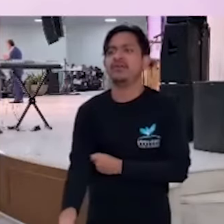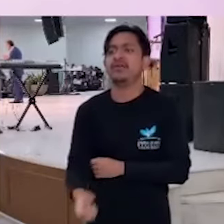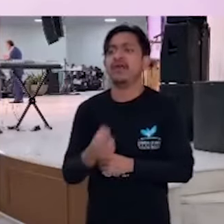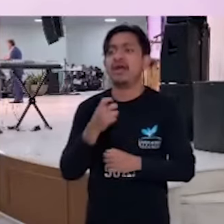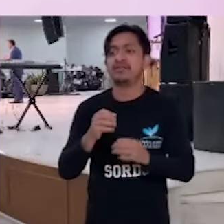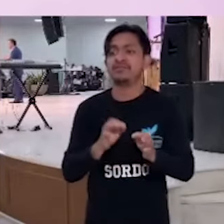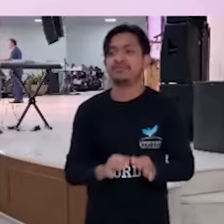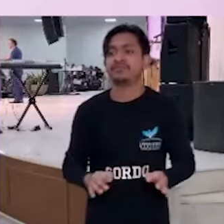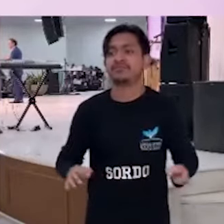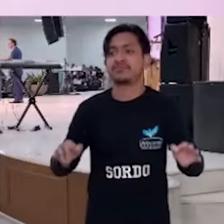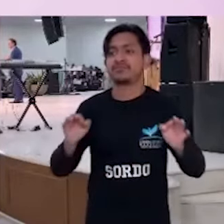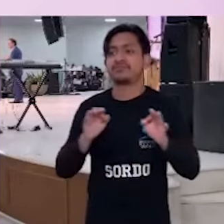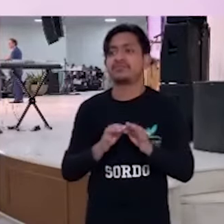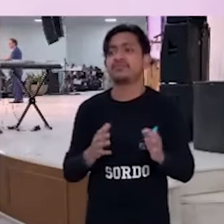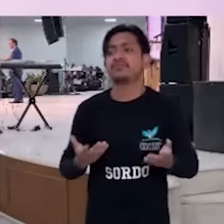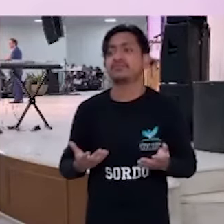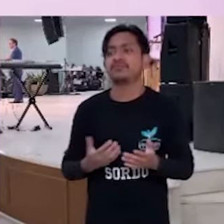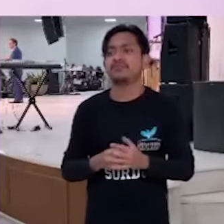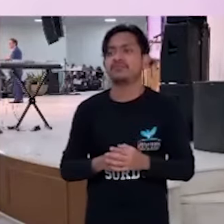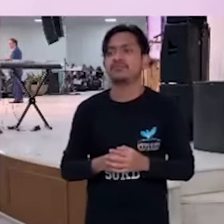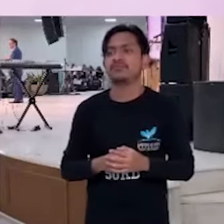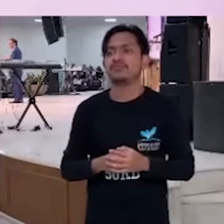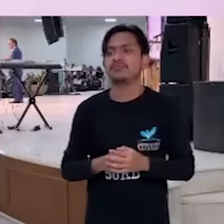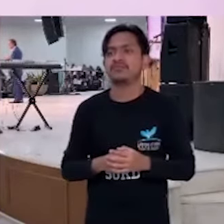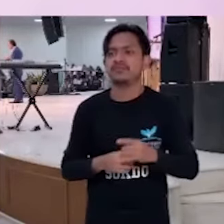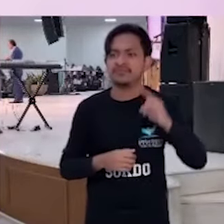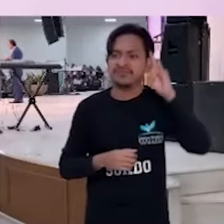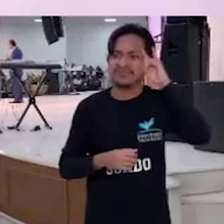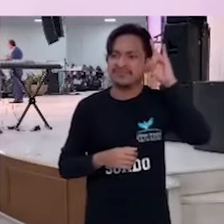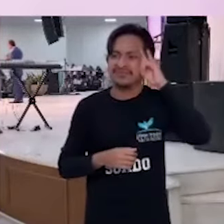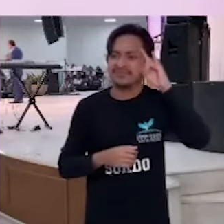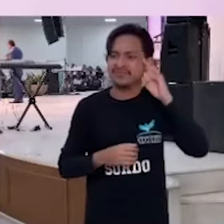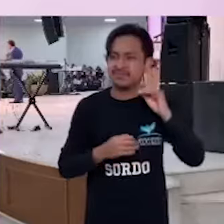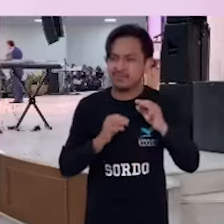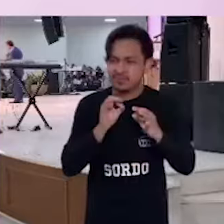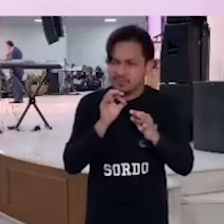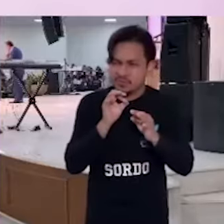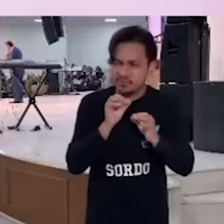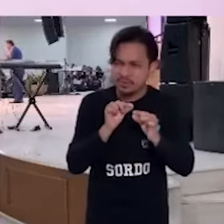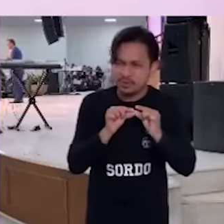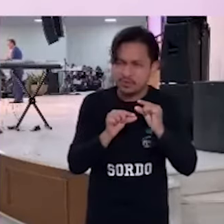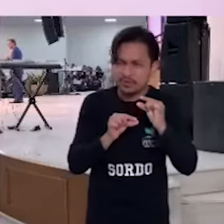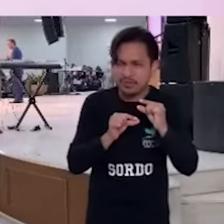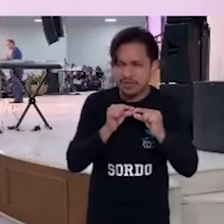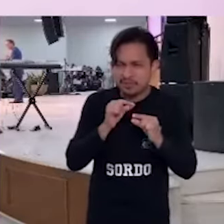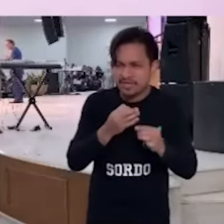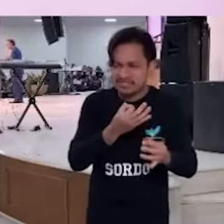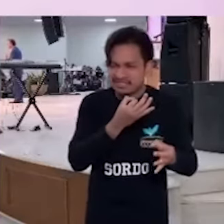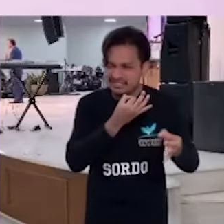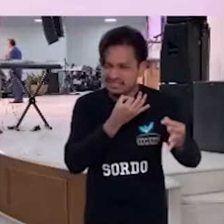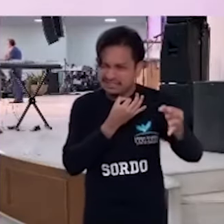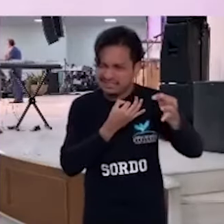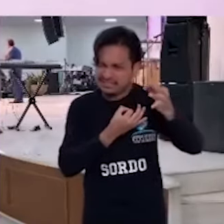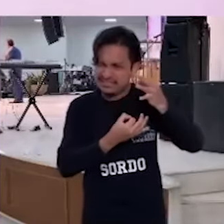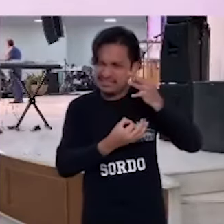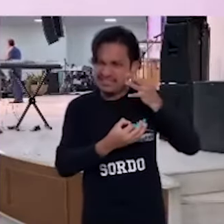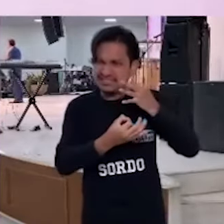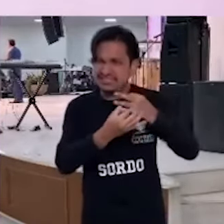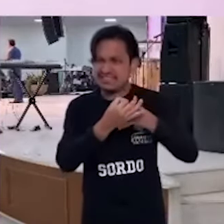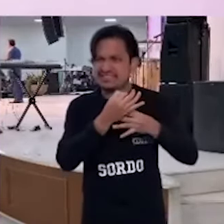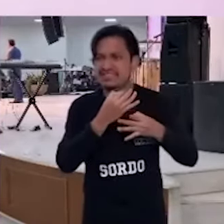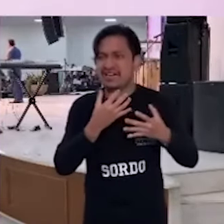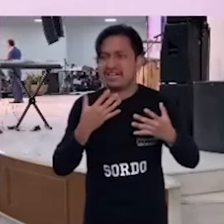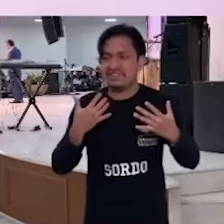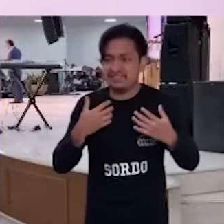la sutileza del pecado. La sutileza del diablo es muy grande, y su